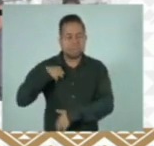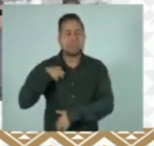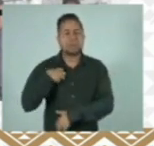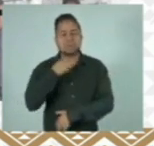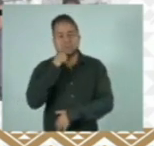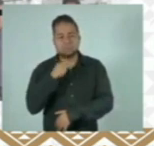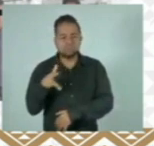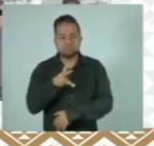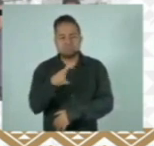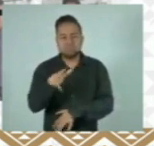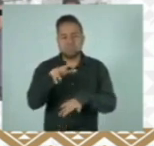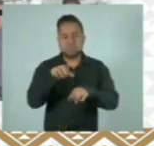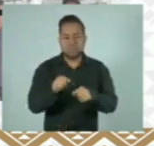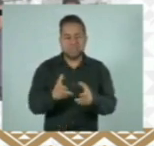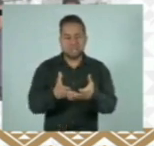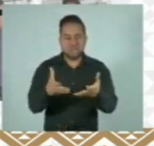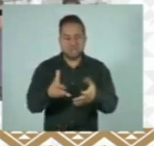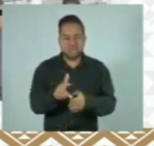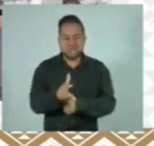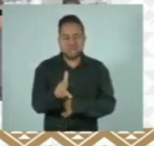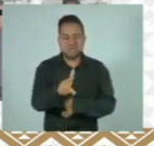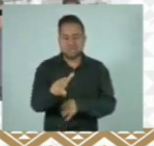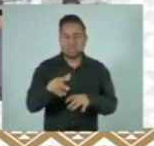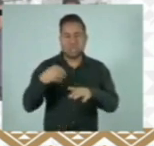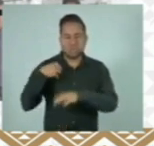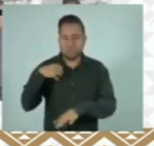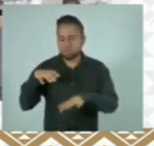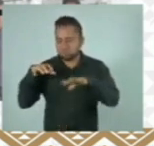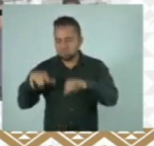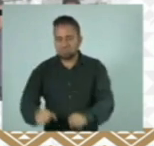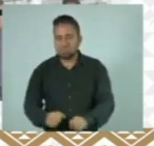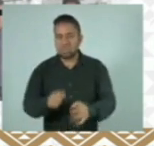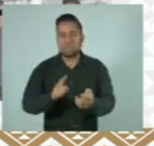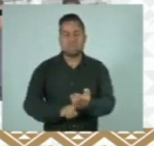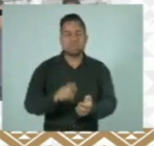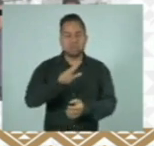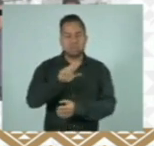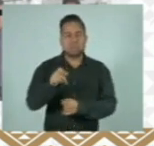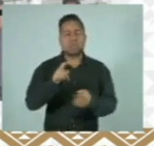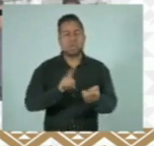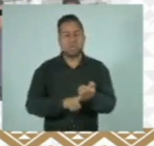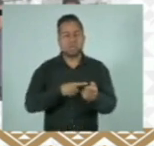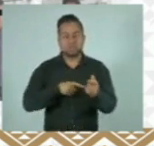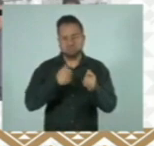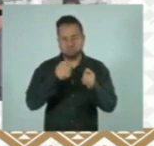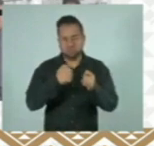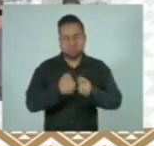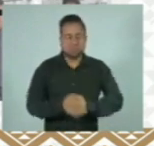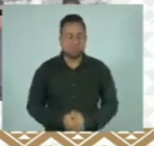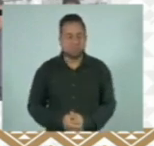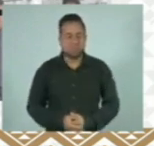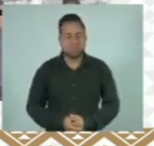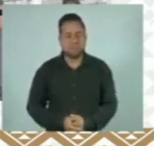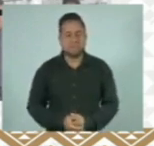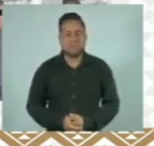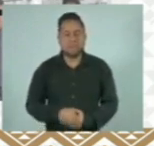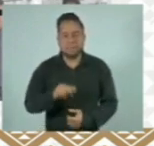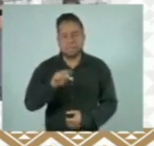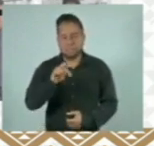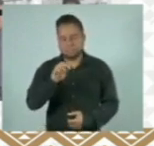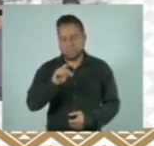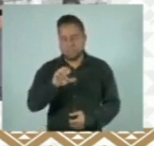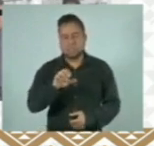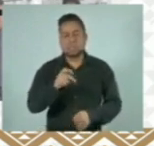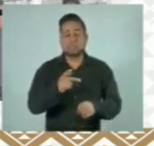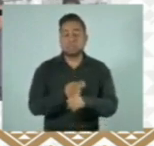le dan seguimiento, pero por el terreno se recupera esa maleta y llevaba lo que es 500 dosis de cristal. San Pedro Mixtepec, la policía llevó a